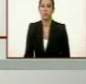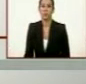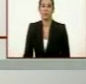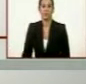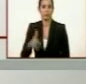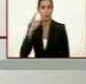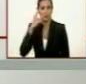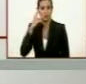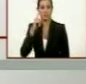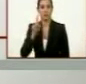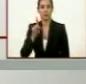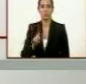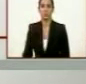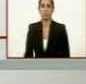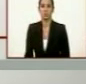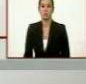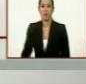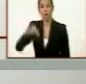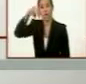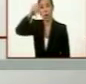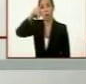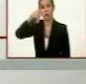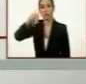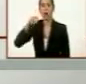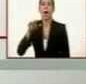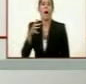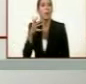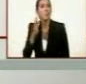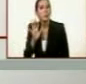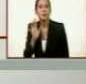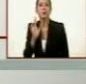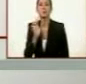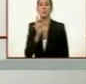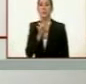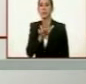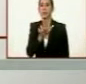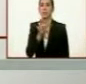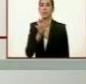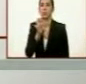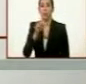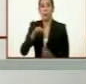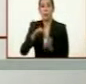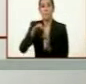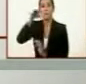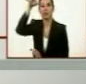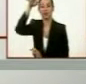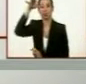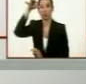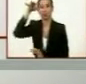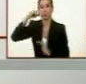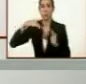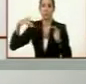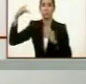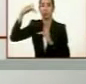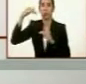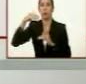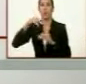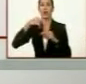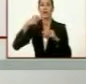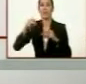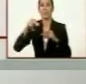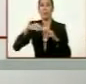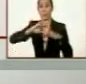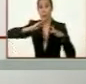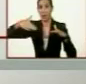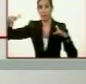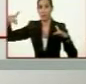freático de la zona norte apenas es de 3 metros sobre el nivel del mar. Es decir,